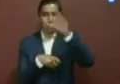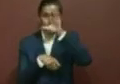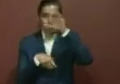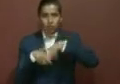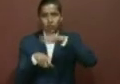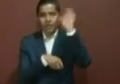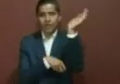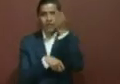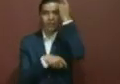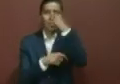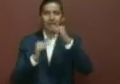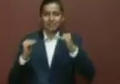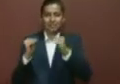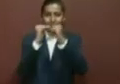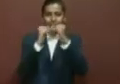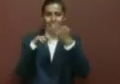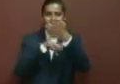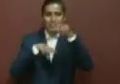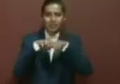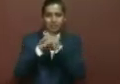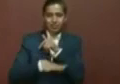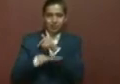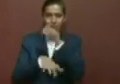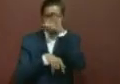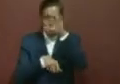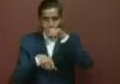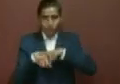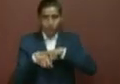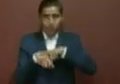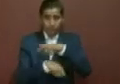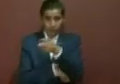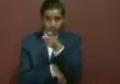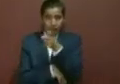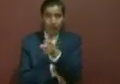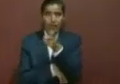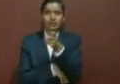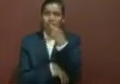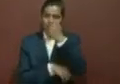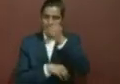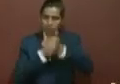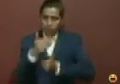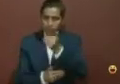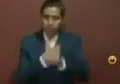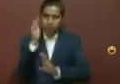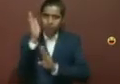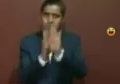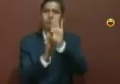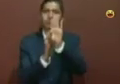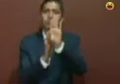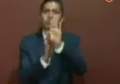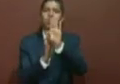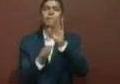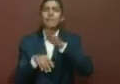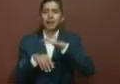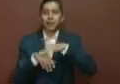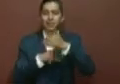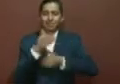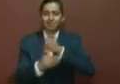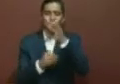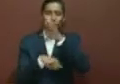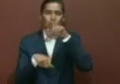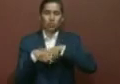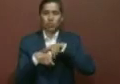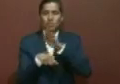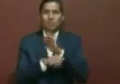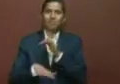a instituciones estatales de cultura, y con lo cual vamos a potenciar todavía más los procesos culturales. Y